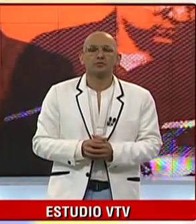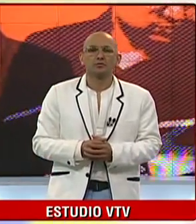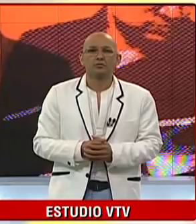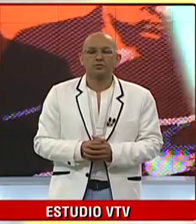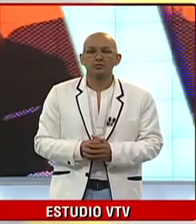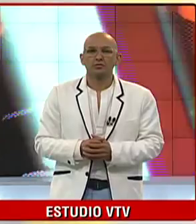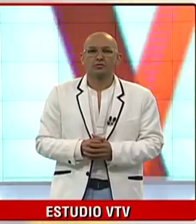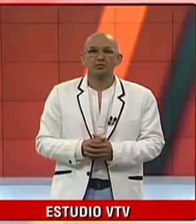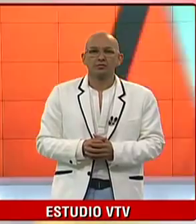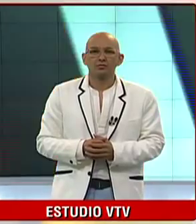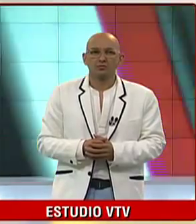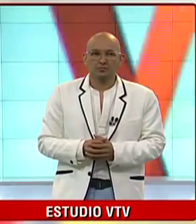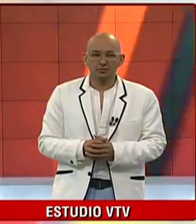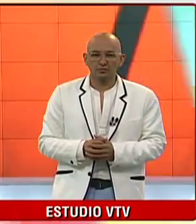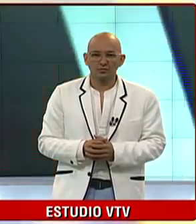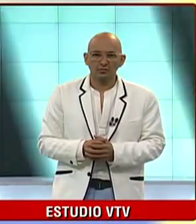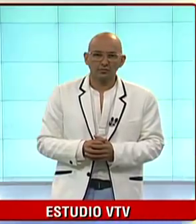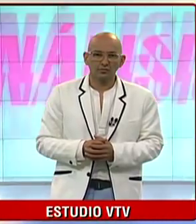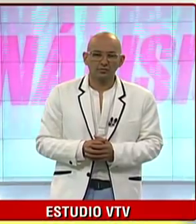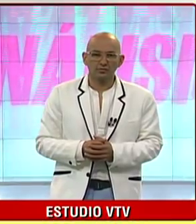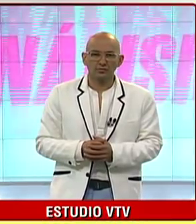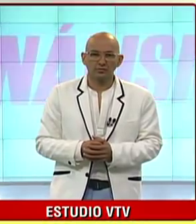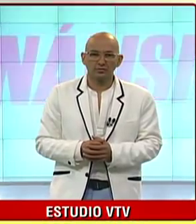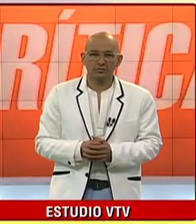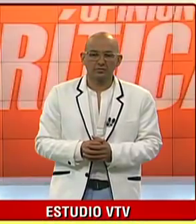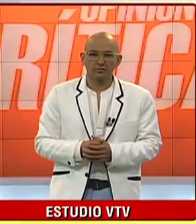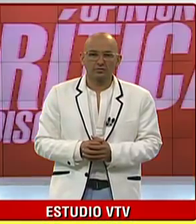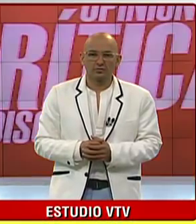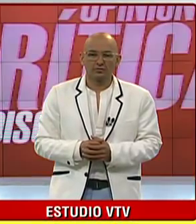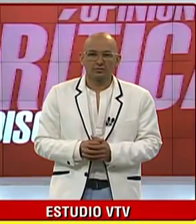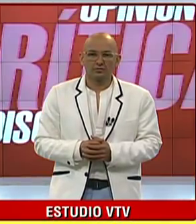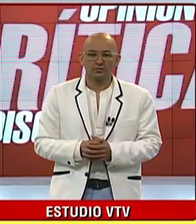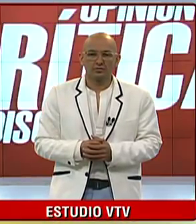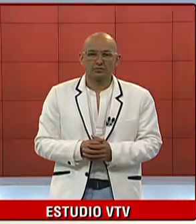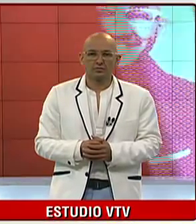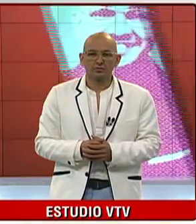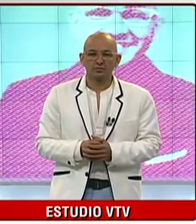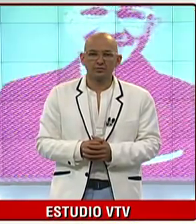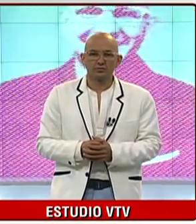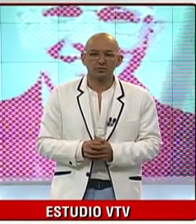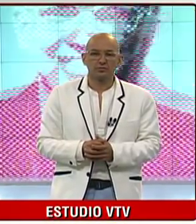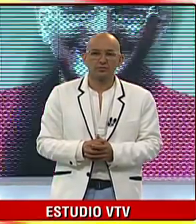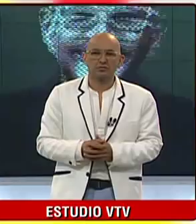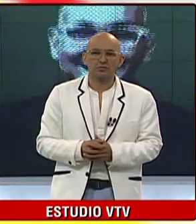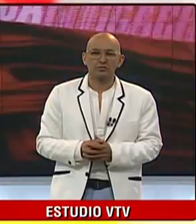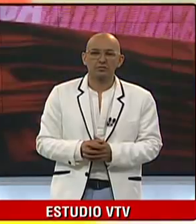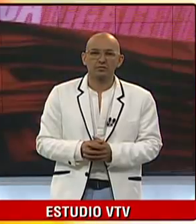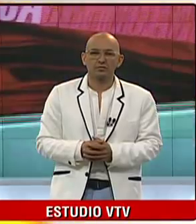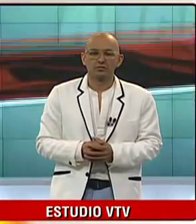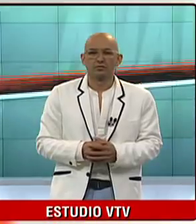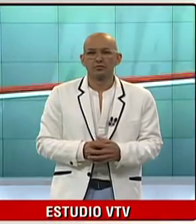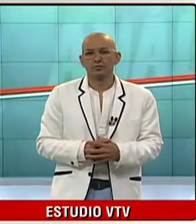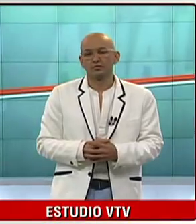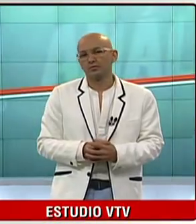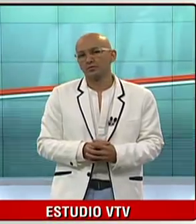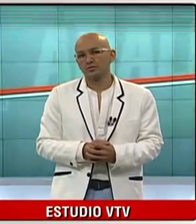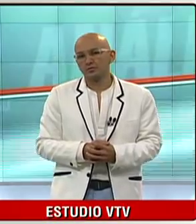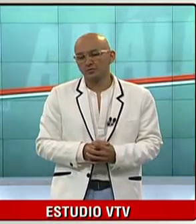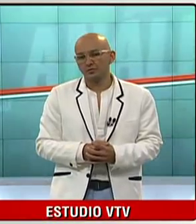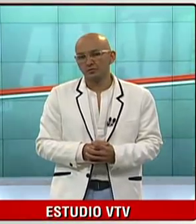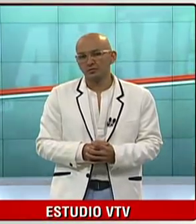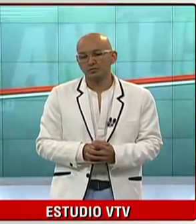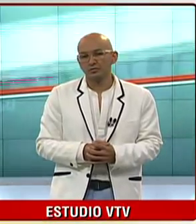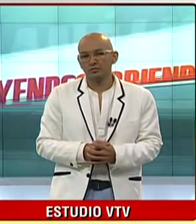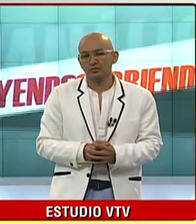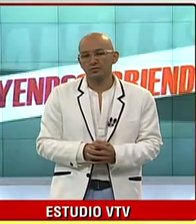colaborar y han contado todo, sus relaciones en el mundo de la Embajada de Estados